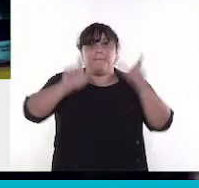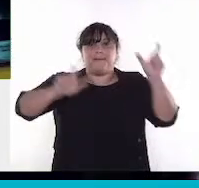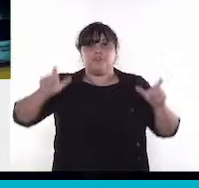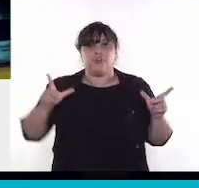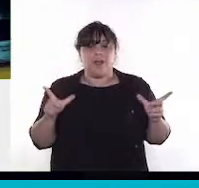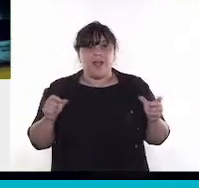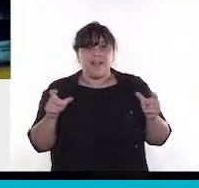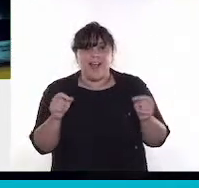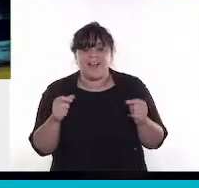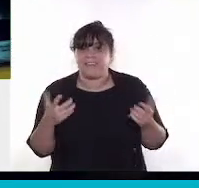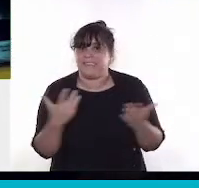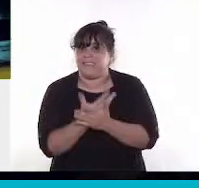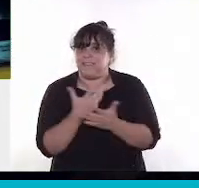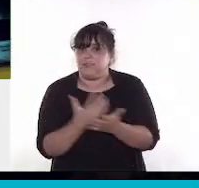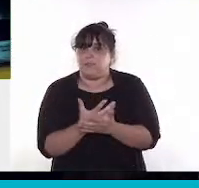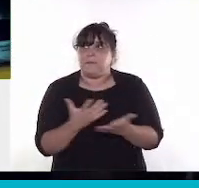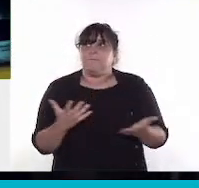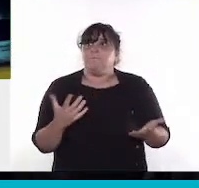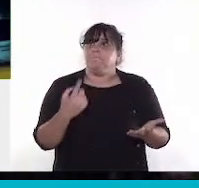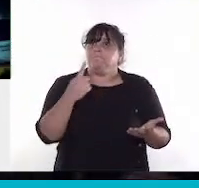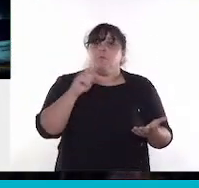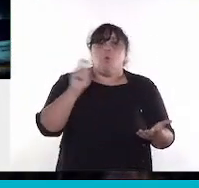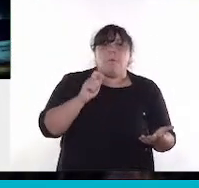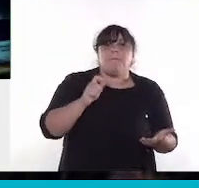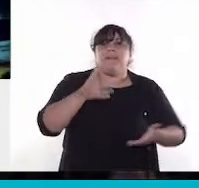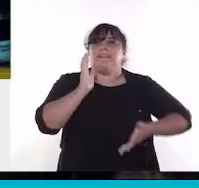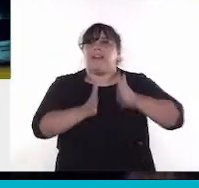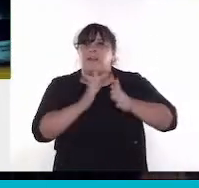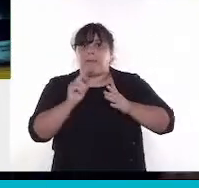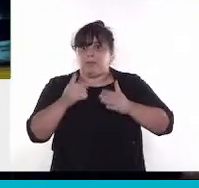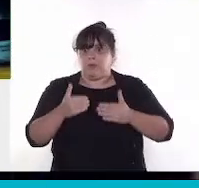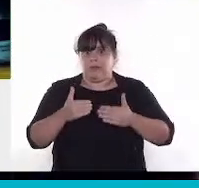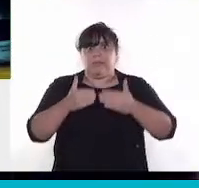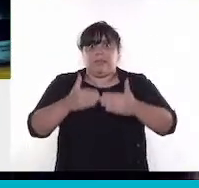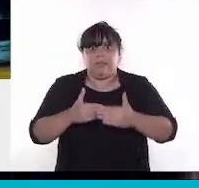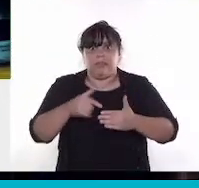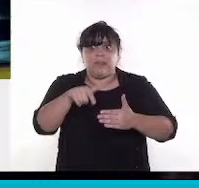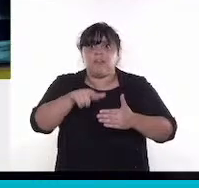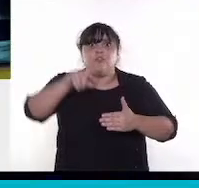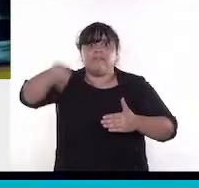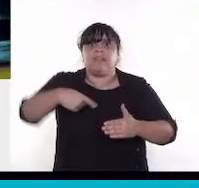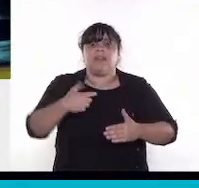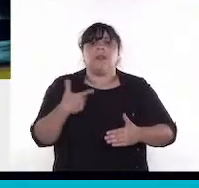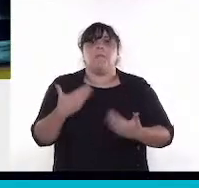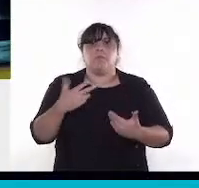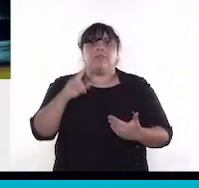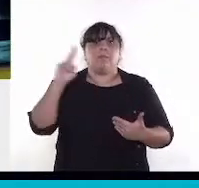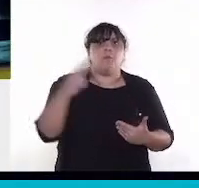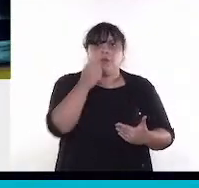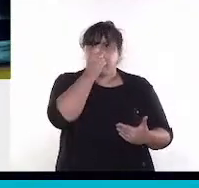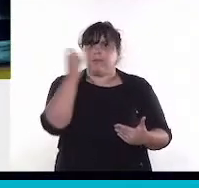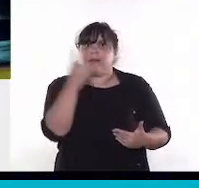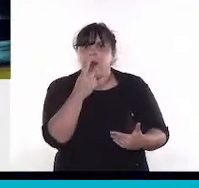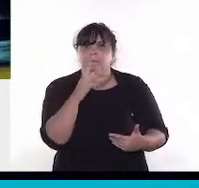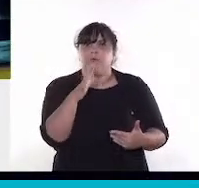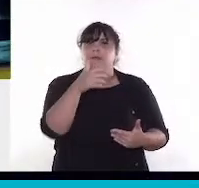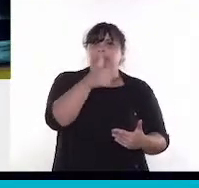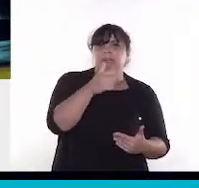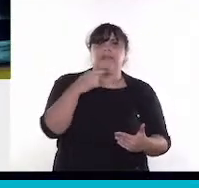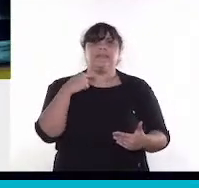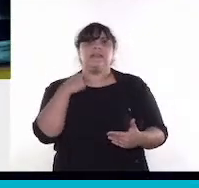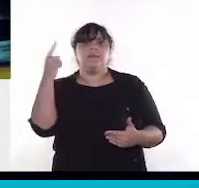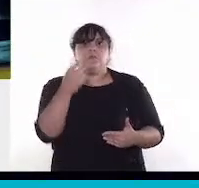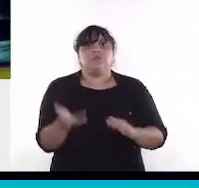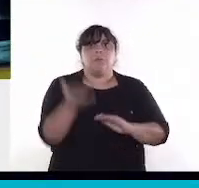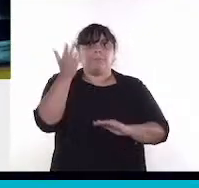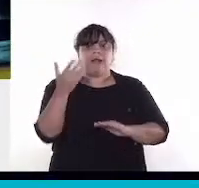que sufren siquiera un mes de retraso en su tratamiento incrementan su riesgo de muerte entre un 6 y un 13%. En